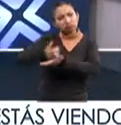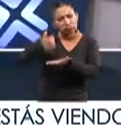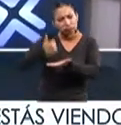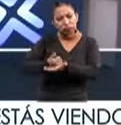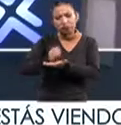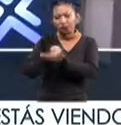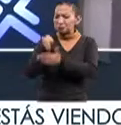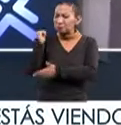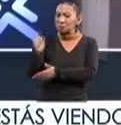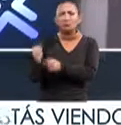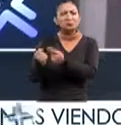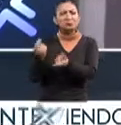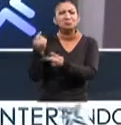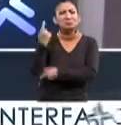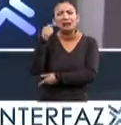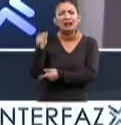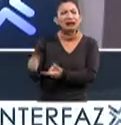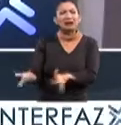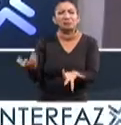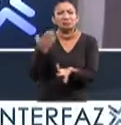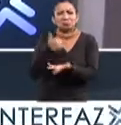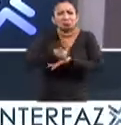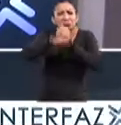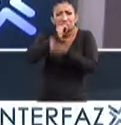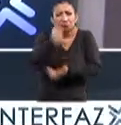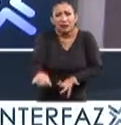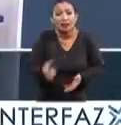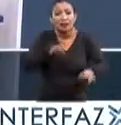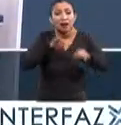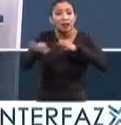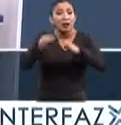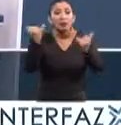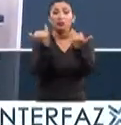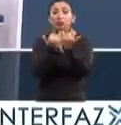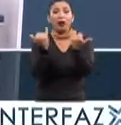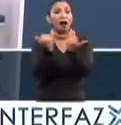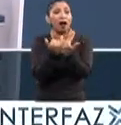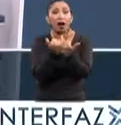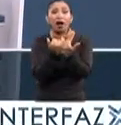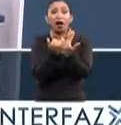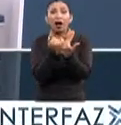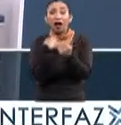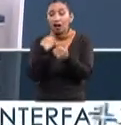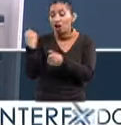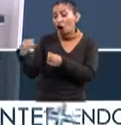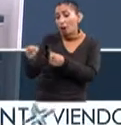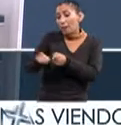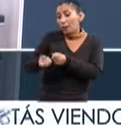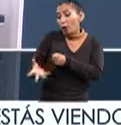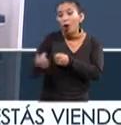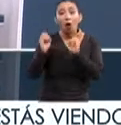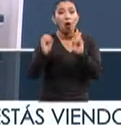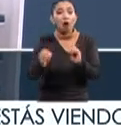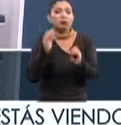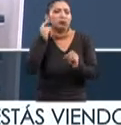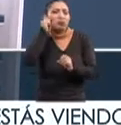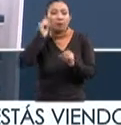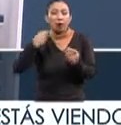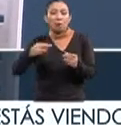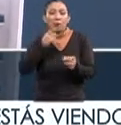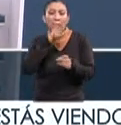y la etiqueta no nos lleva a nada. Yo lo que digo es, el trabajo va a ser el mismo, teniendo la etiqueta o pasándola todo el